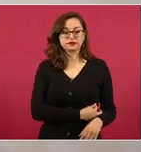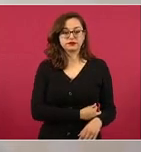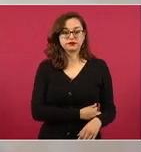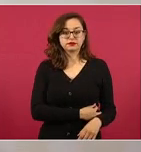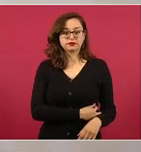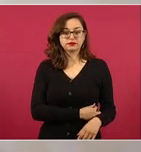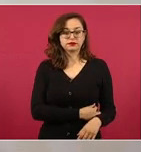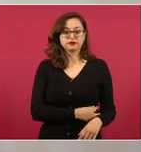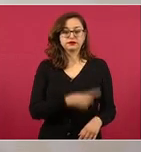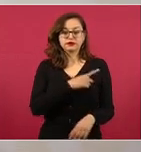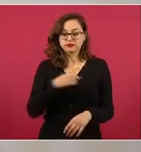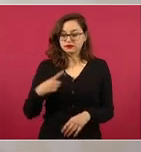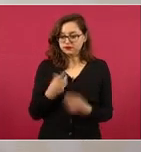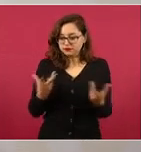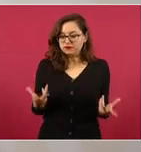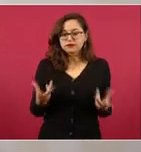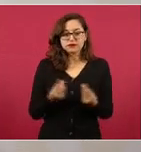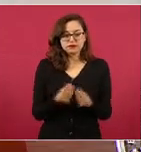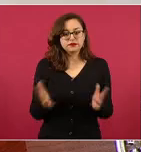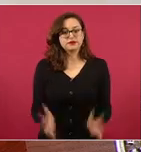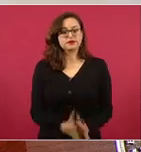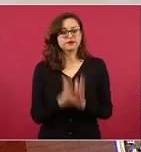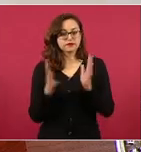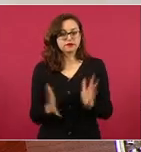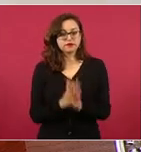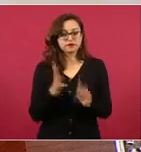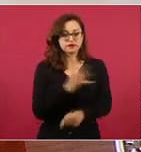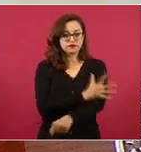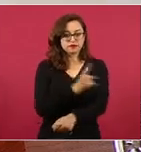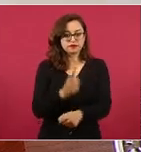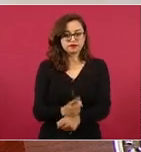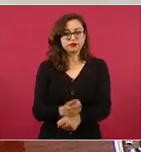honesta, transparente, entonces